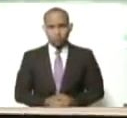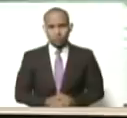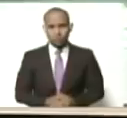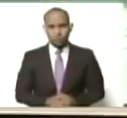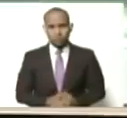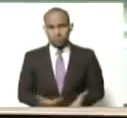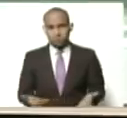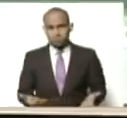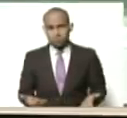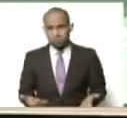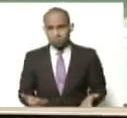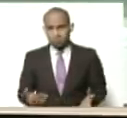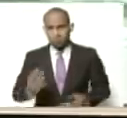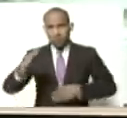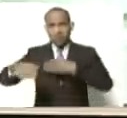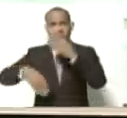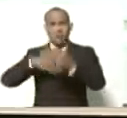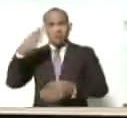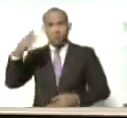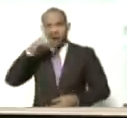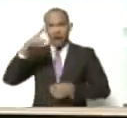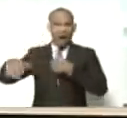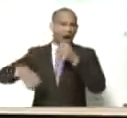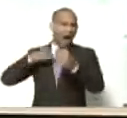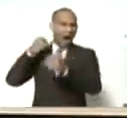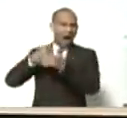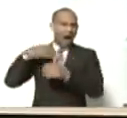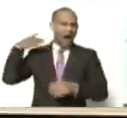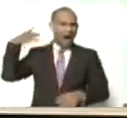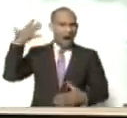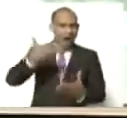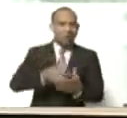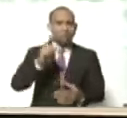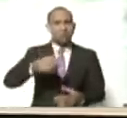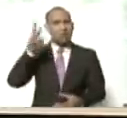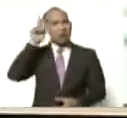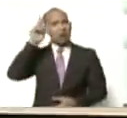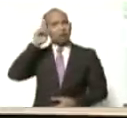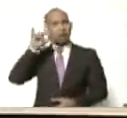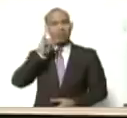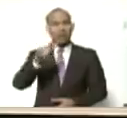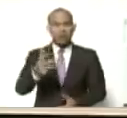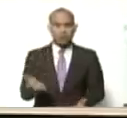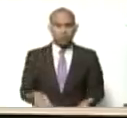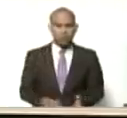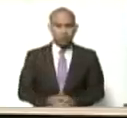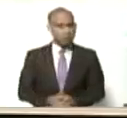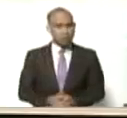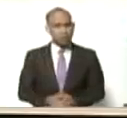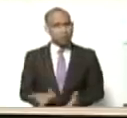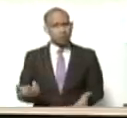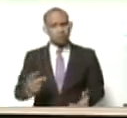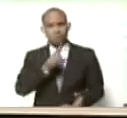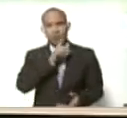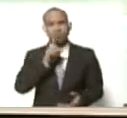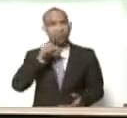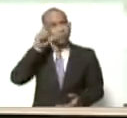Para después salir dentro de años a decir, tenían razón en la denuncia. En nombre de Dios,